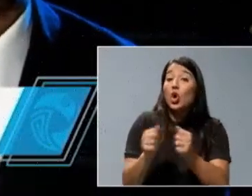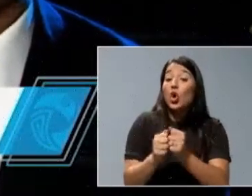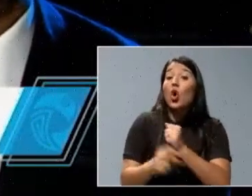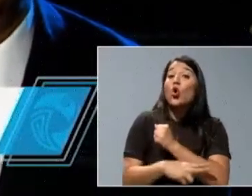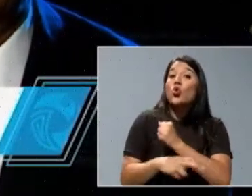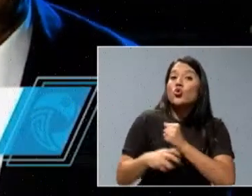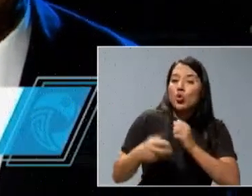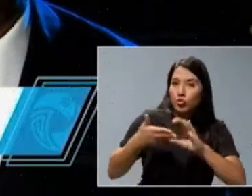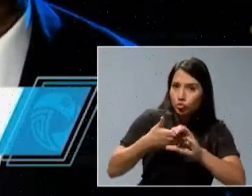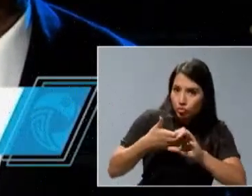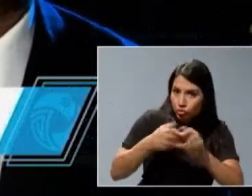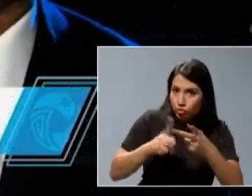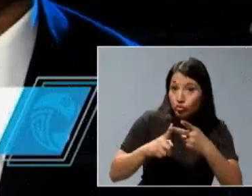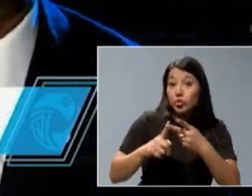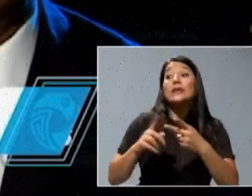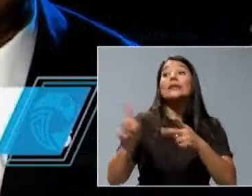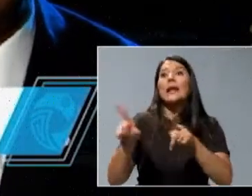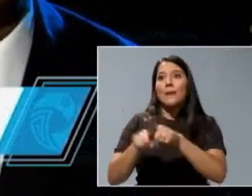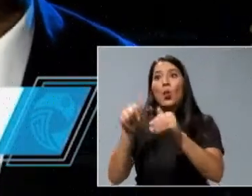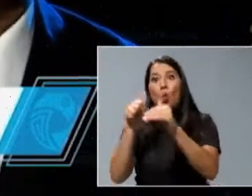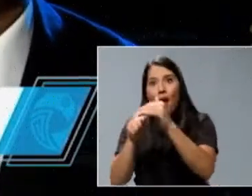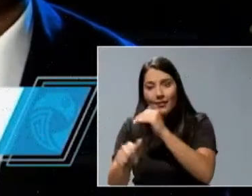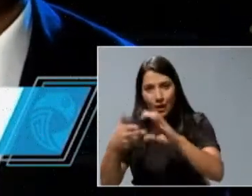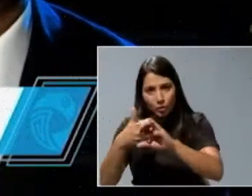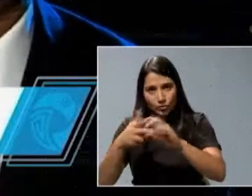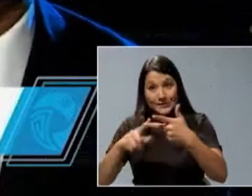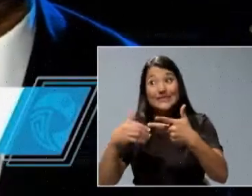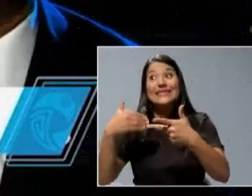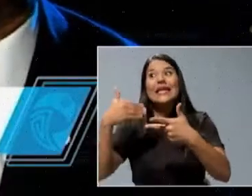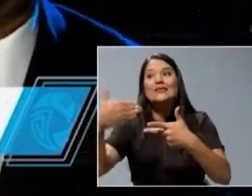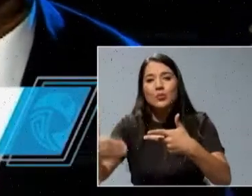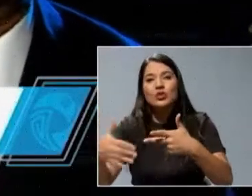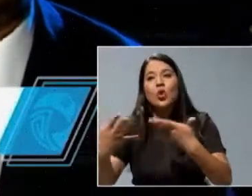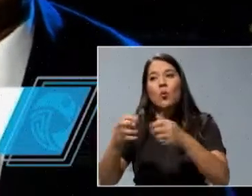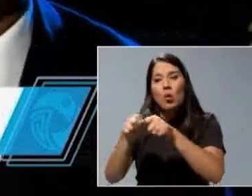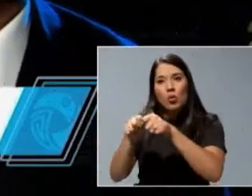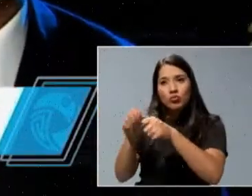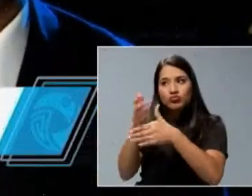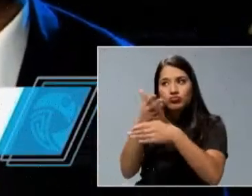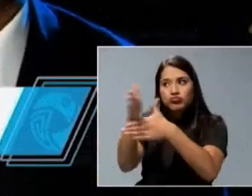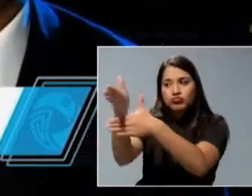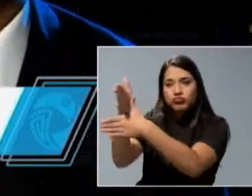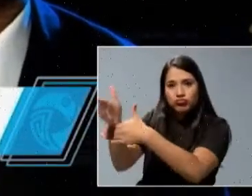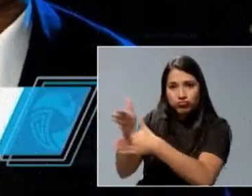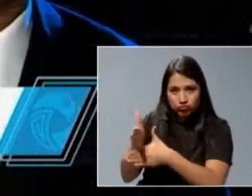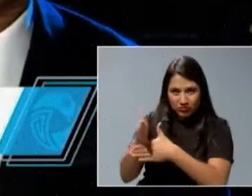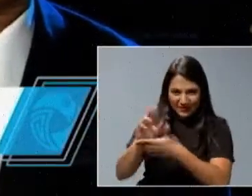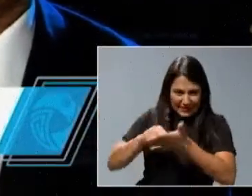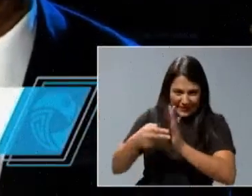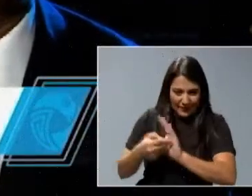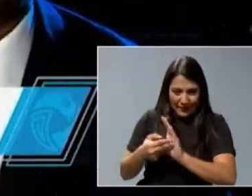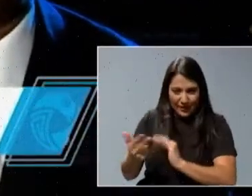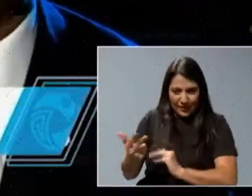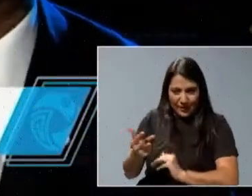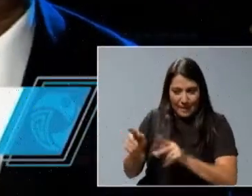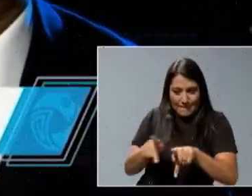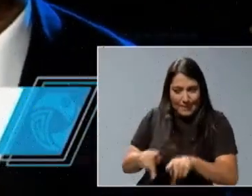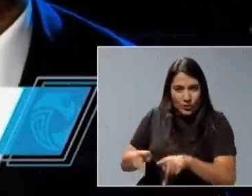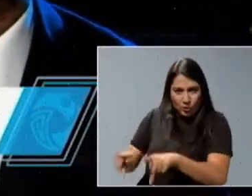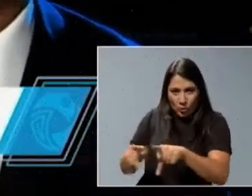combustible, con el almacenamiento y con la posterior distribución. O sea, hay una distribución de funciones, hay una